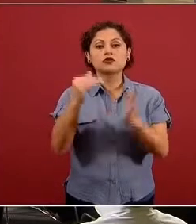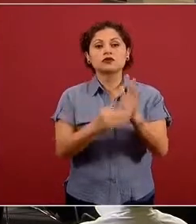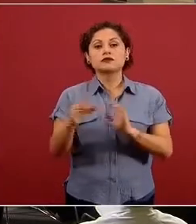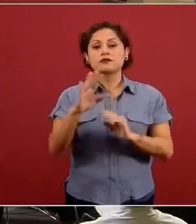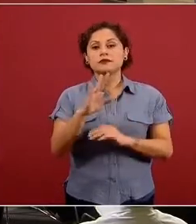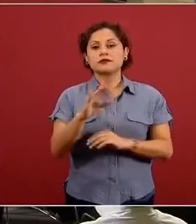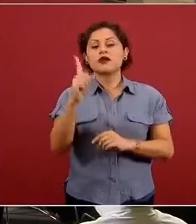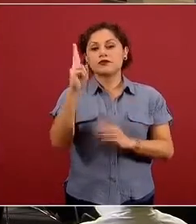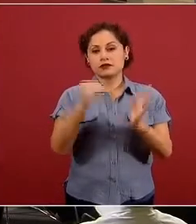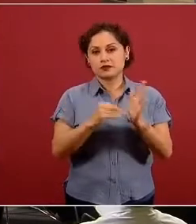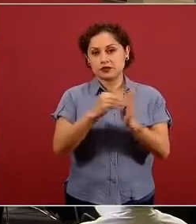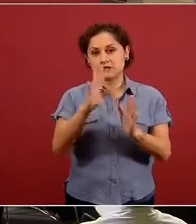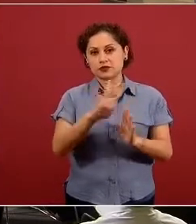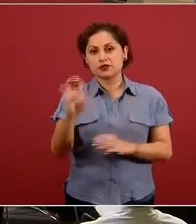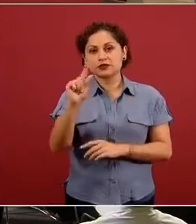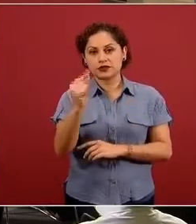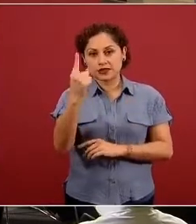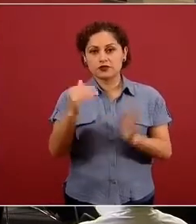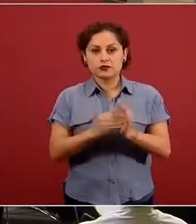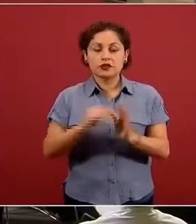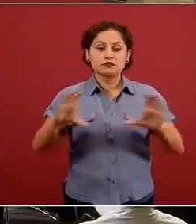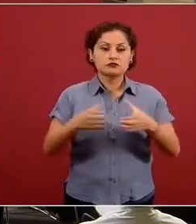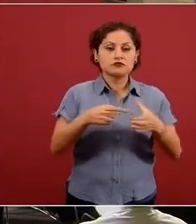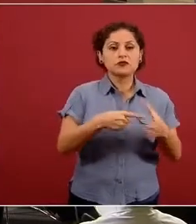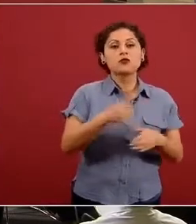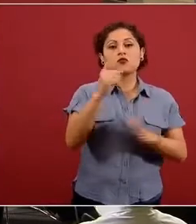2.471.000, 45% de ellos, que es